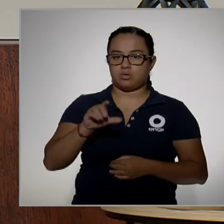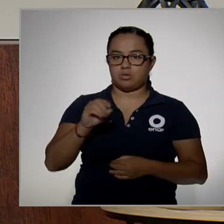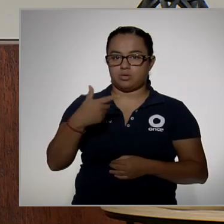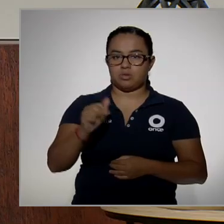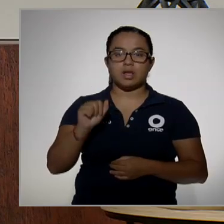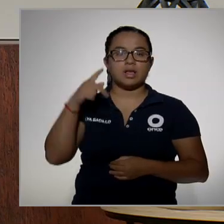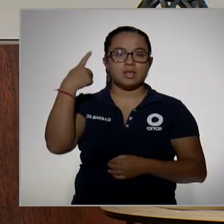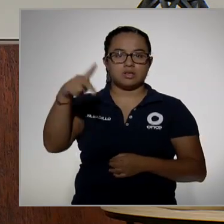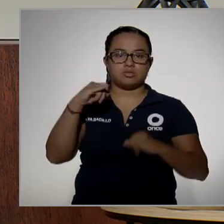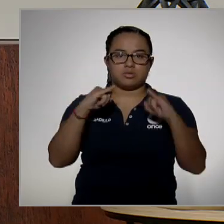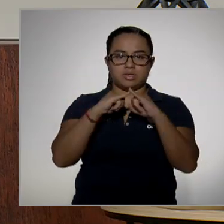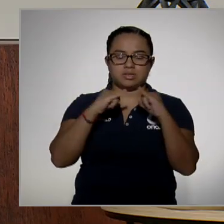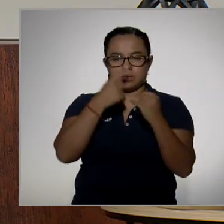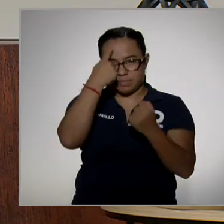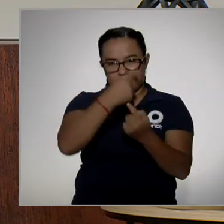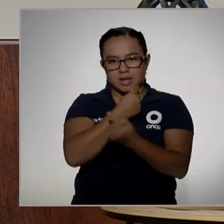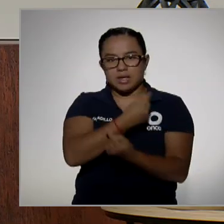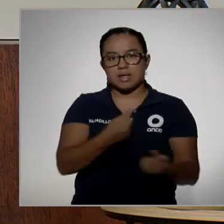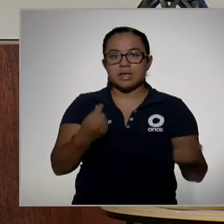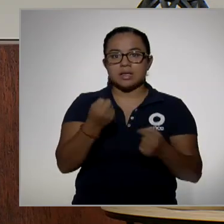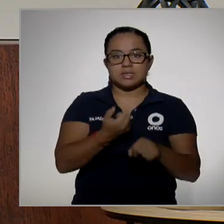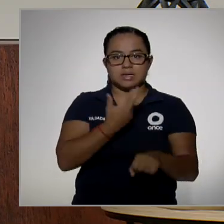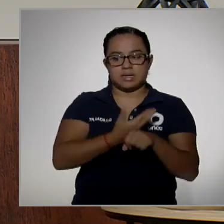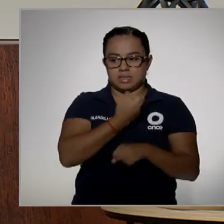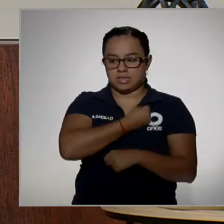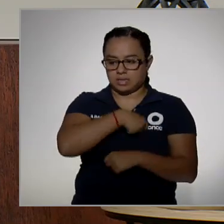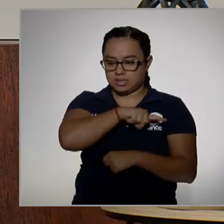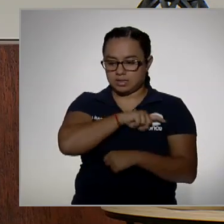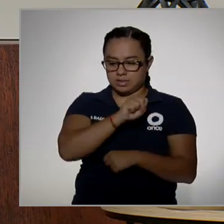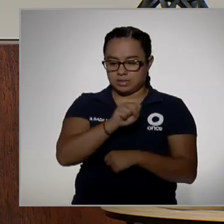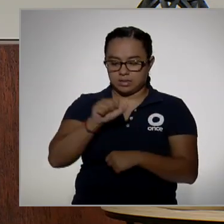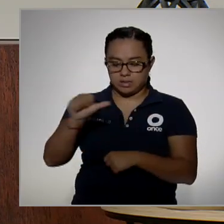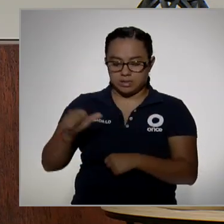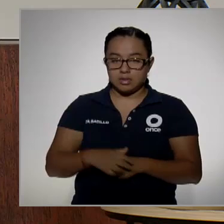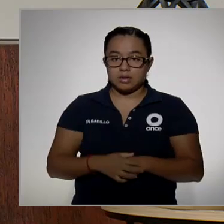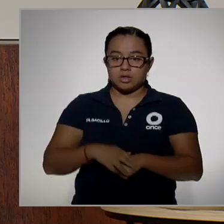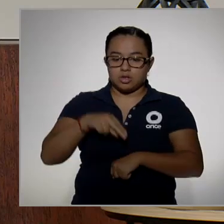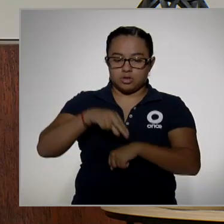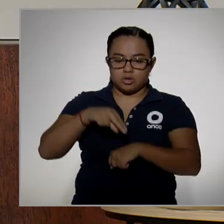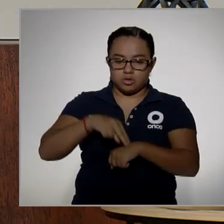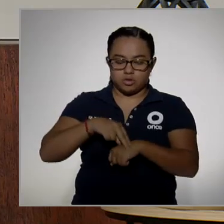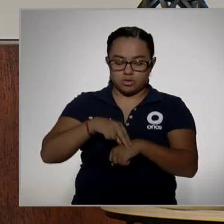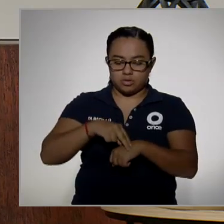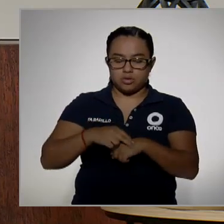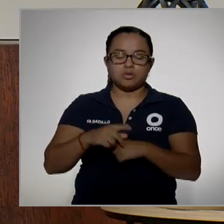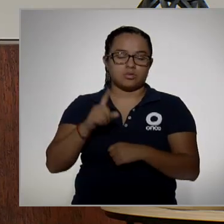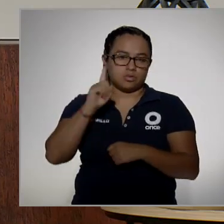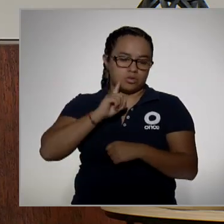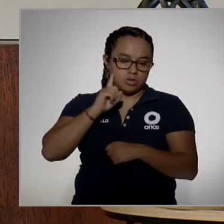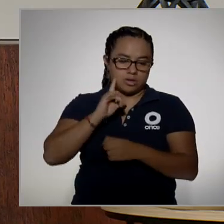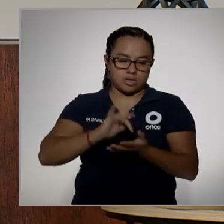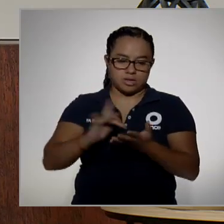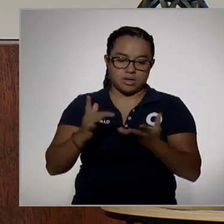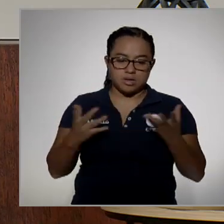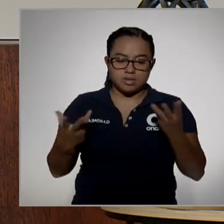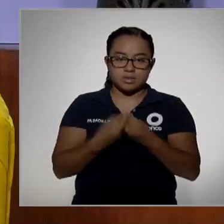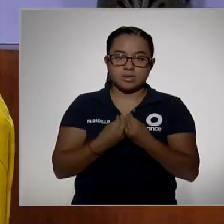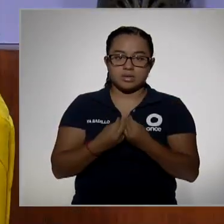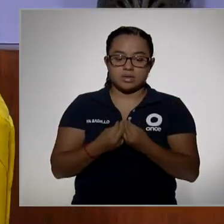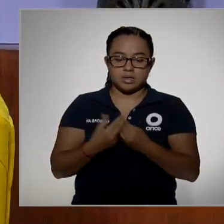del instituto nacional de pediatría de la secretaria de salud doctora ana florencia ramírez ibargüen gracias por estar con nosotros